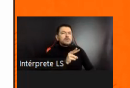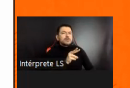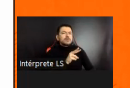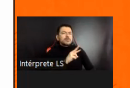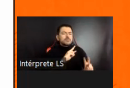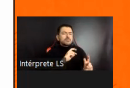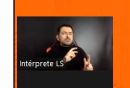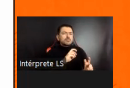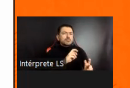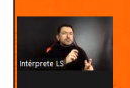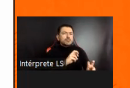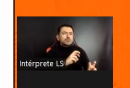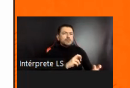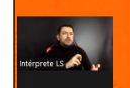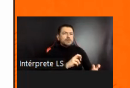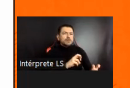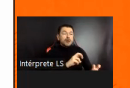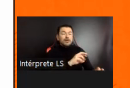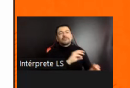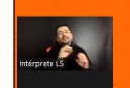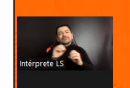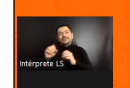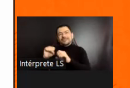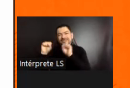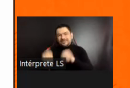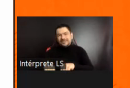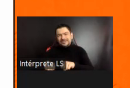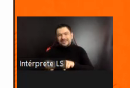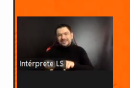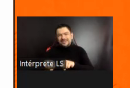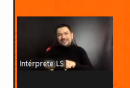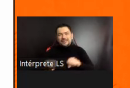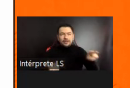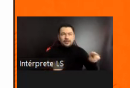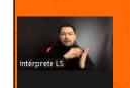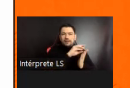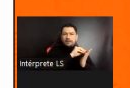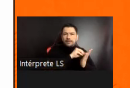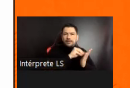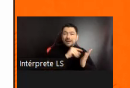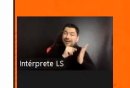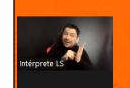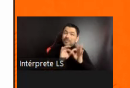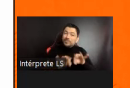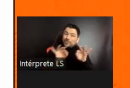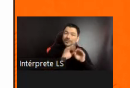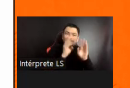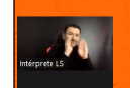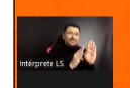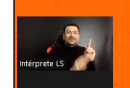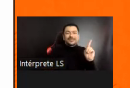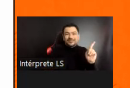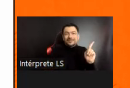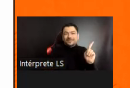sistema, los resultados. Así que es importante que prestemos atención allí. En mi opinión al respecto, es